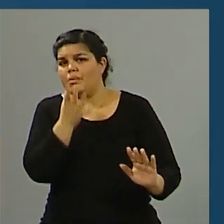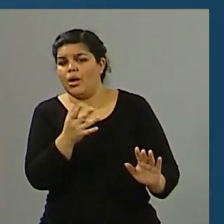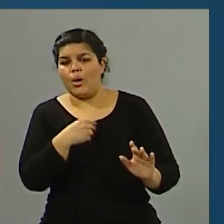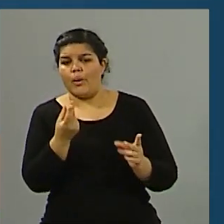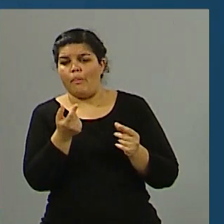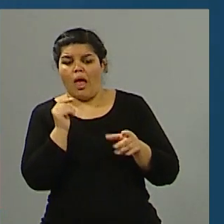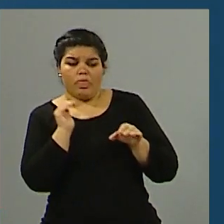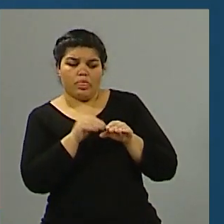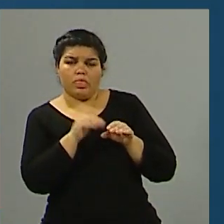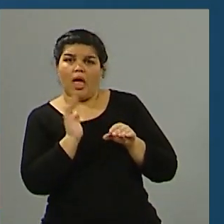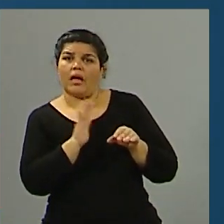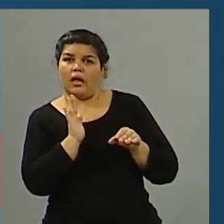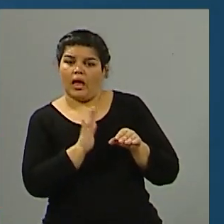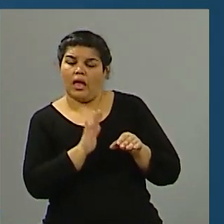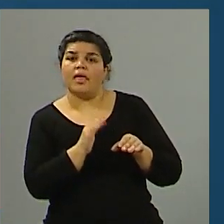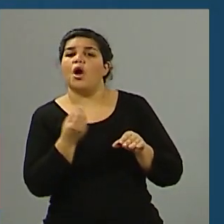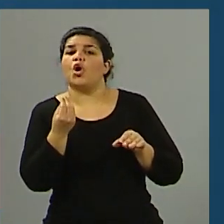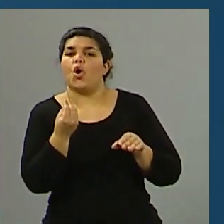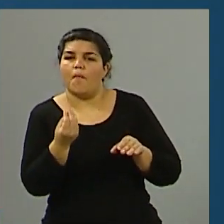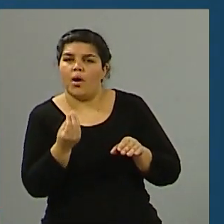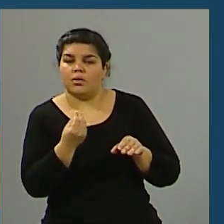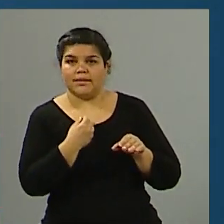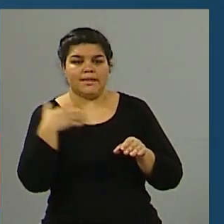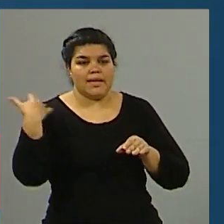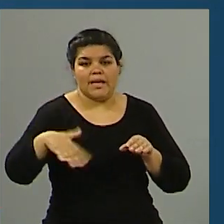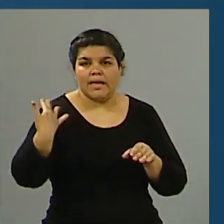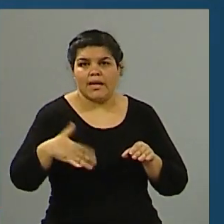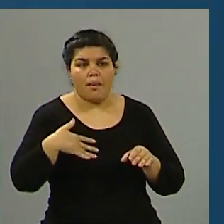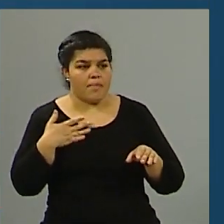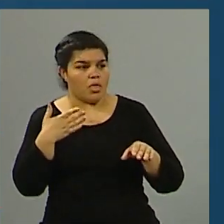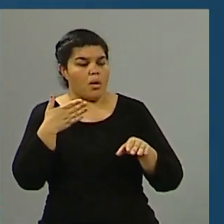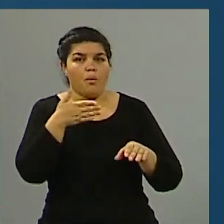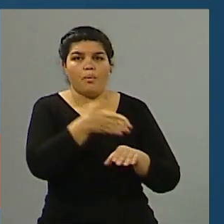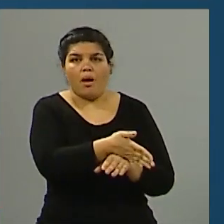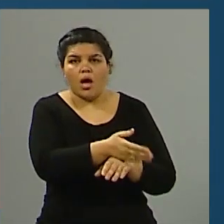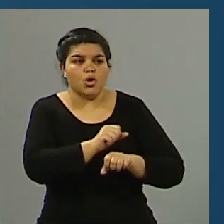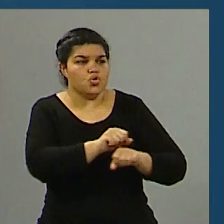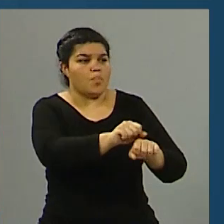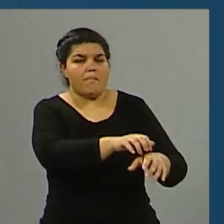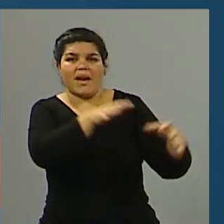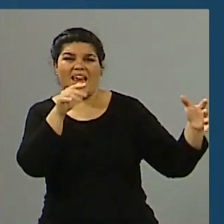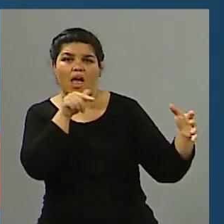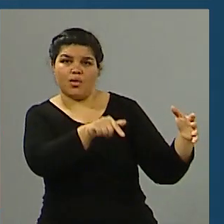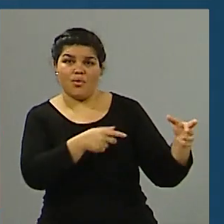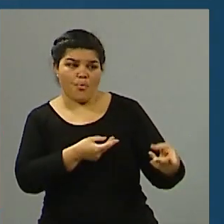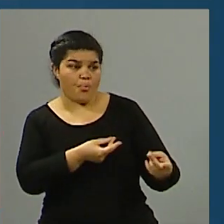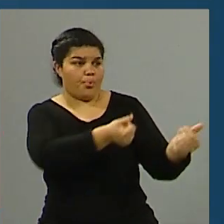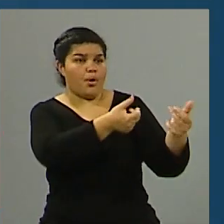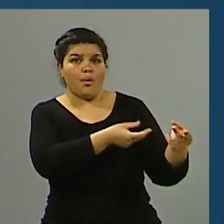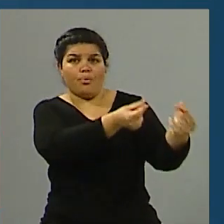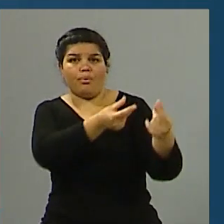poquito más, ¿cierto? Entonces lo que hacen es salir corriendo e ir al hipermercado, sin tener en cuenta, Claudia, que